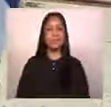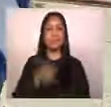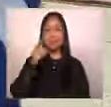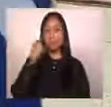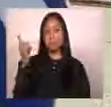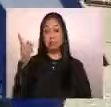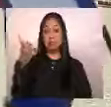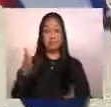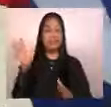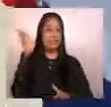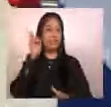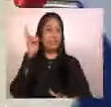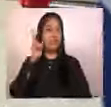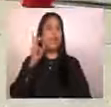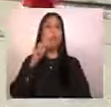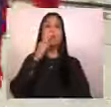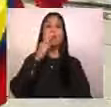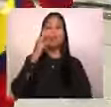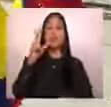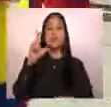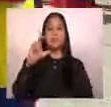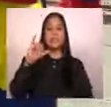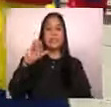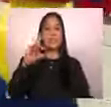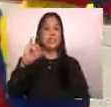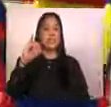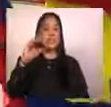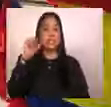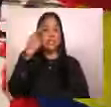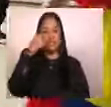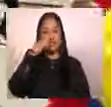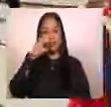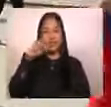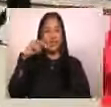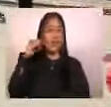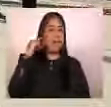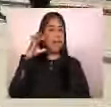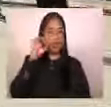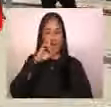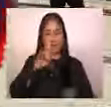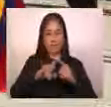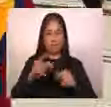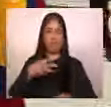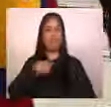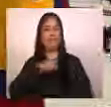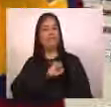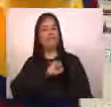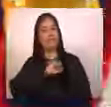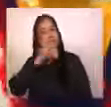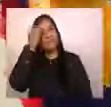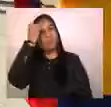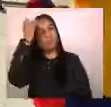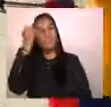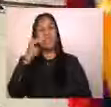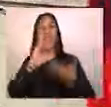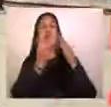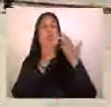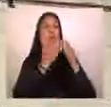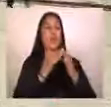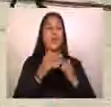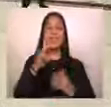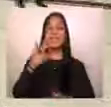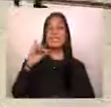Se deja escuchar Chichicastenango, también de Paco Pérez. Nuestro saludo a la